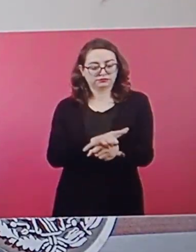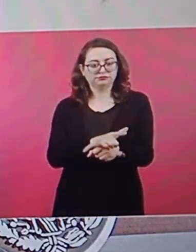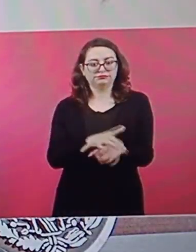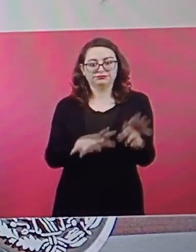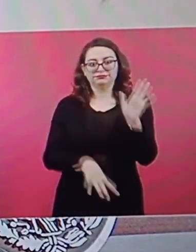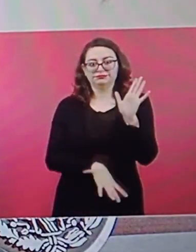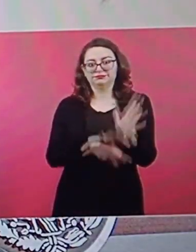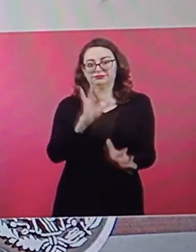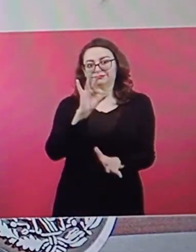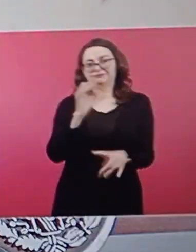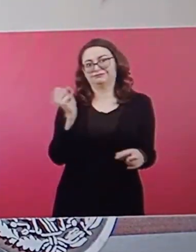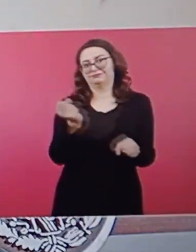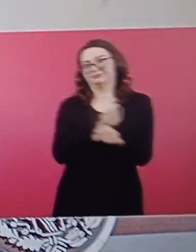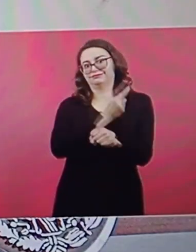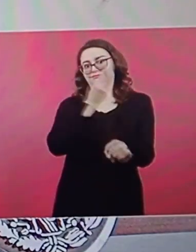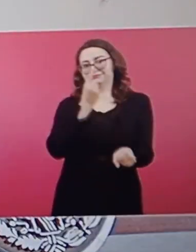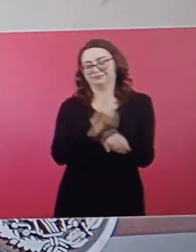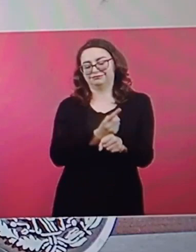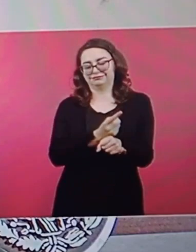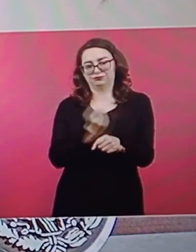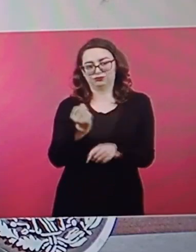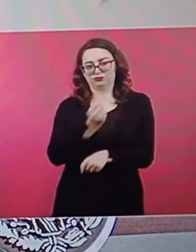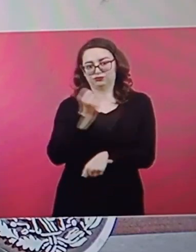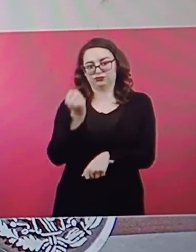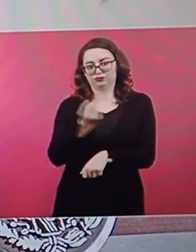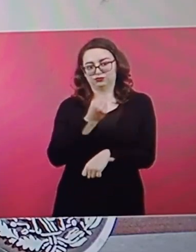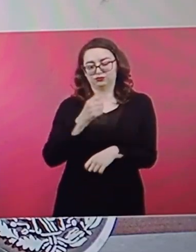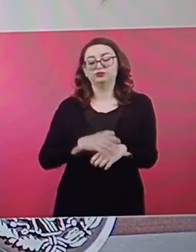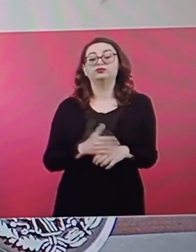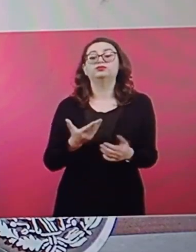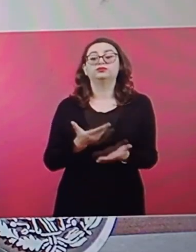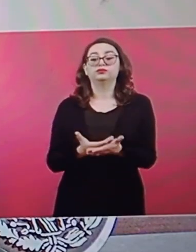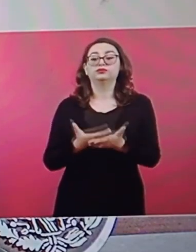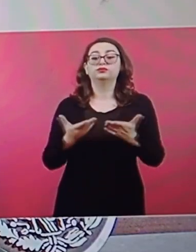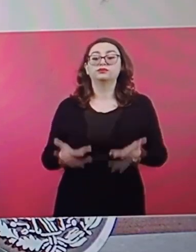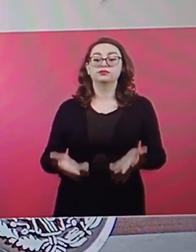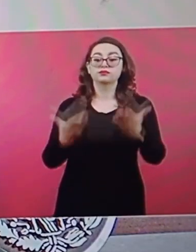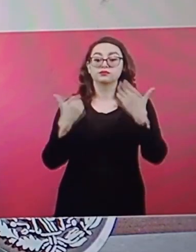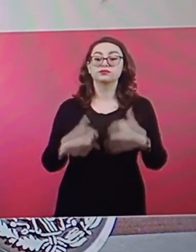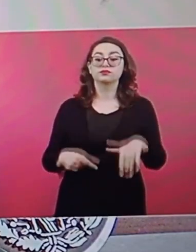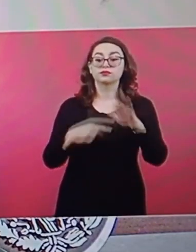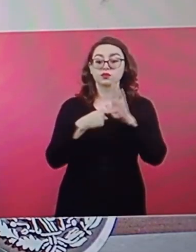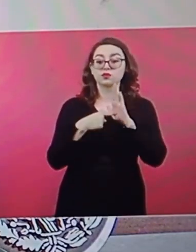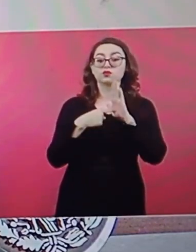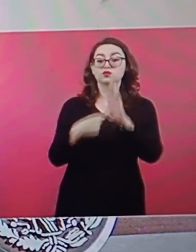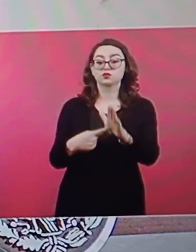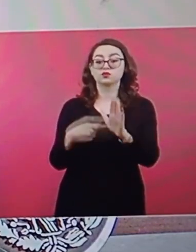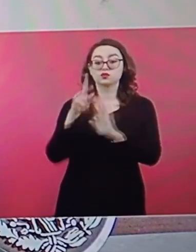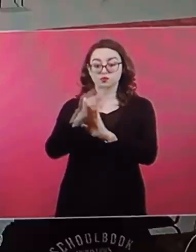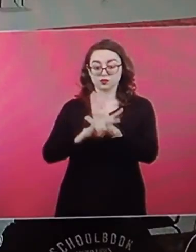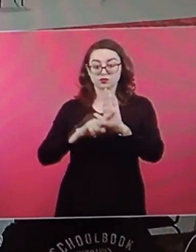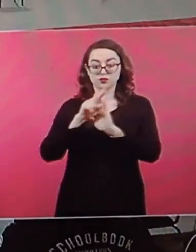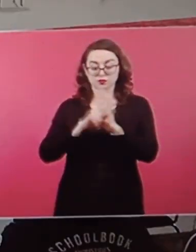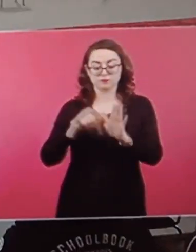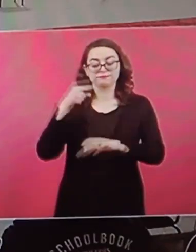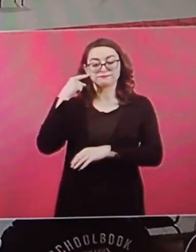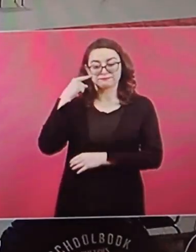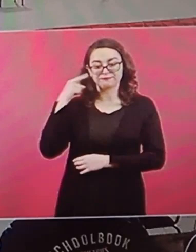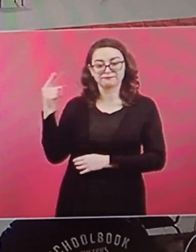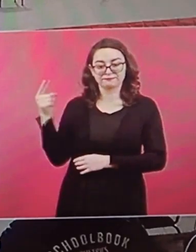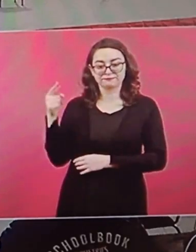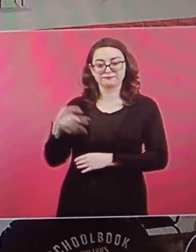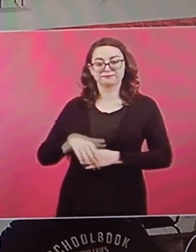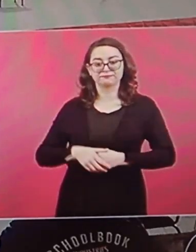de la historia de los hallazgos arqueológicos de Palenque, Chiapas. Adelante.